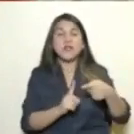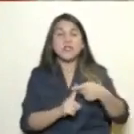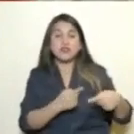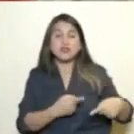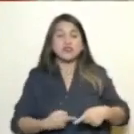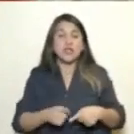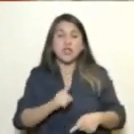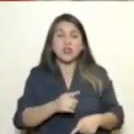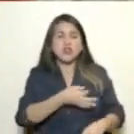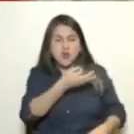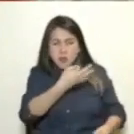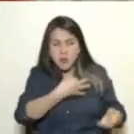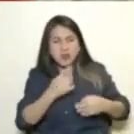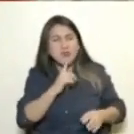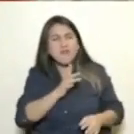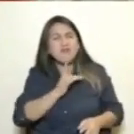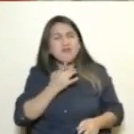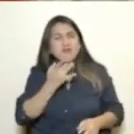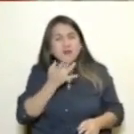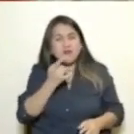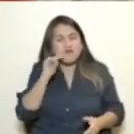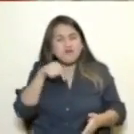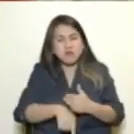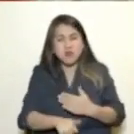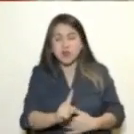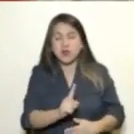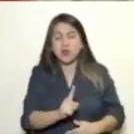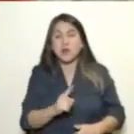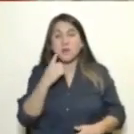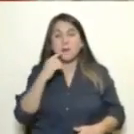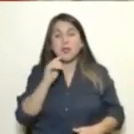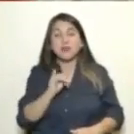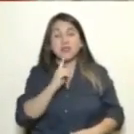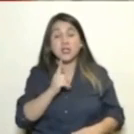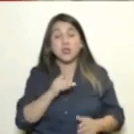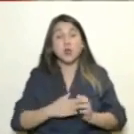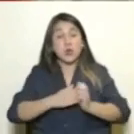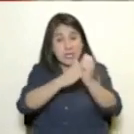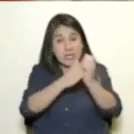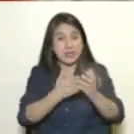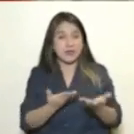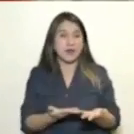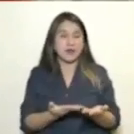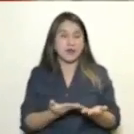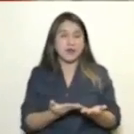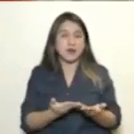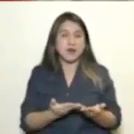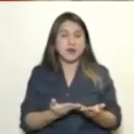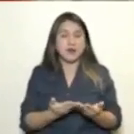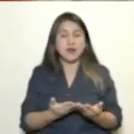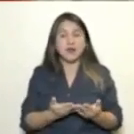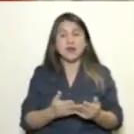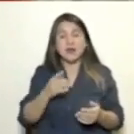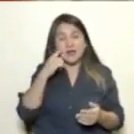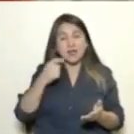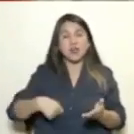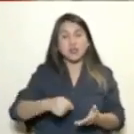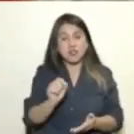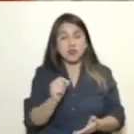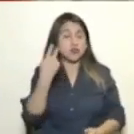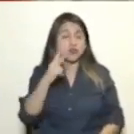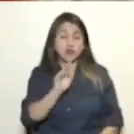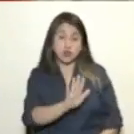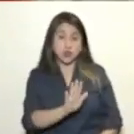en el detalle chico, sino en una cuestión más profunda. Que teniendo un líder de las capacidades, que es indudable que eso es reconocido transversalmente, es